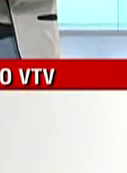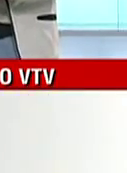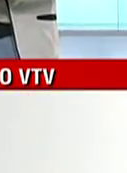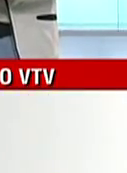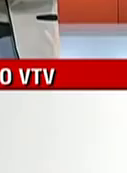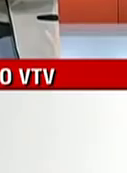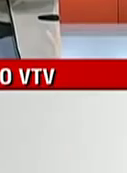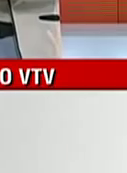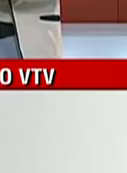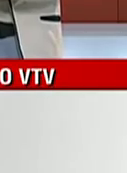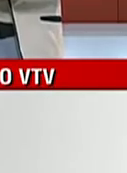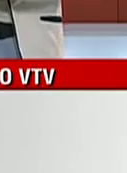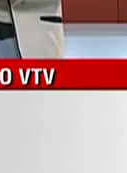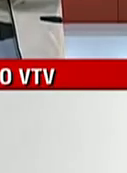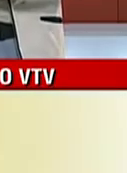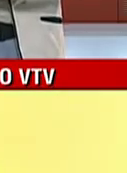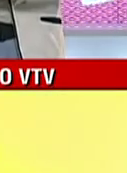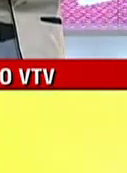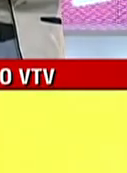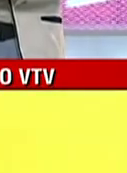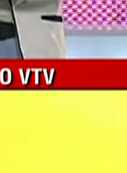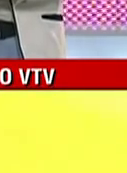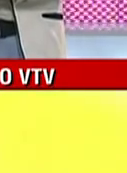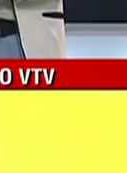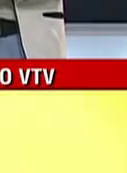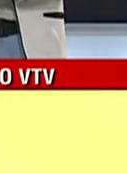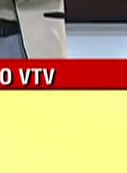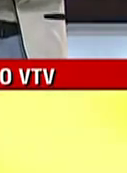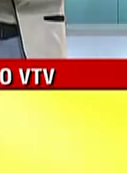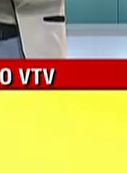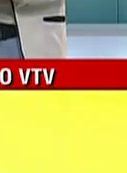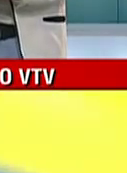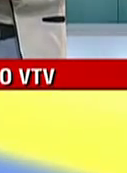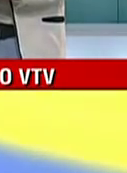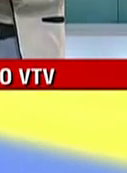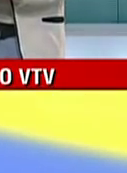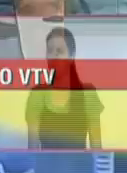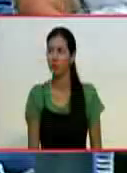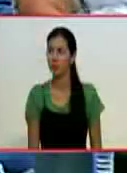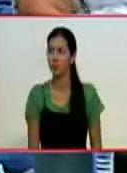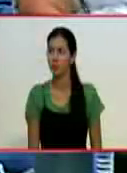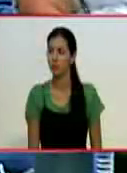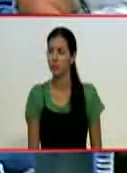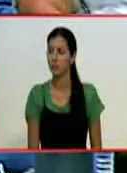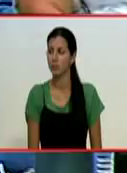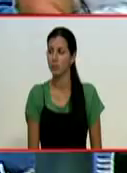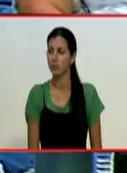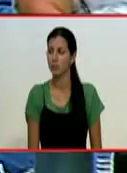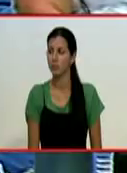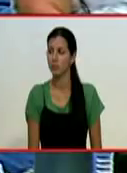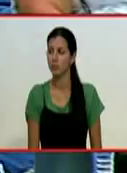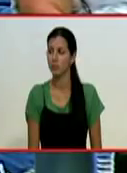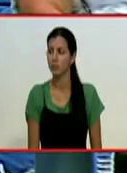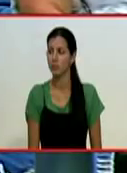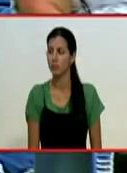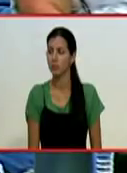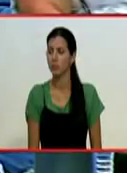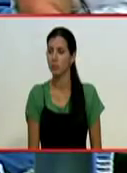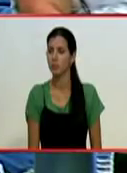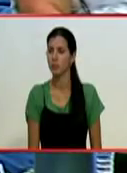etcétera, y los planes mucho más allá de esto, que ya nosotros veníamos haciéndole seguimiento.